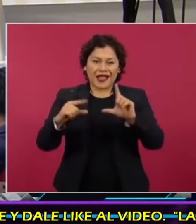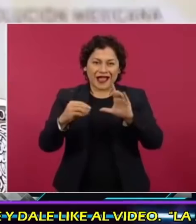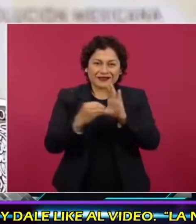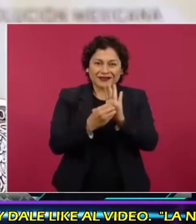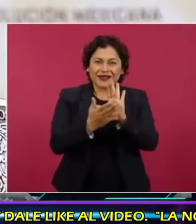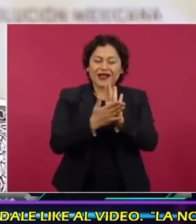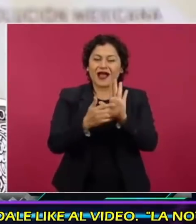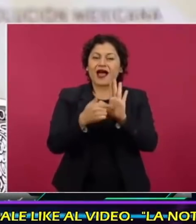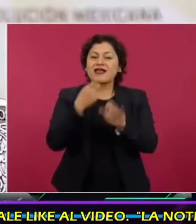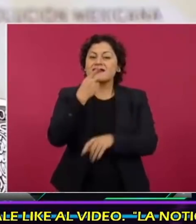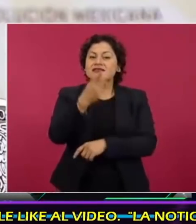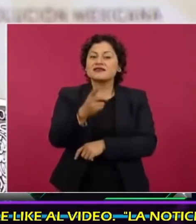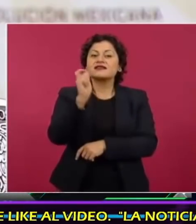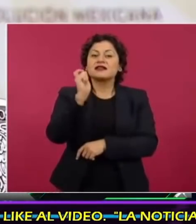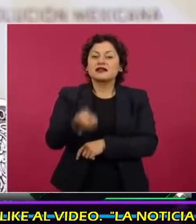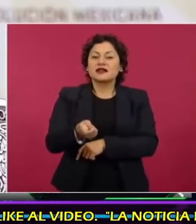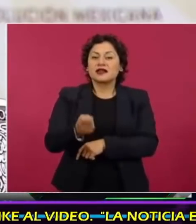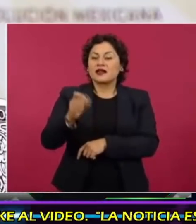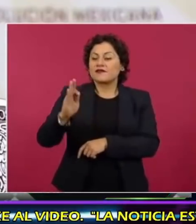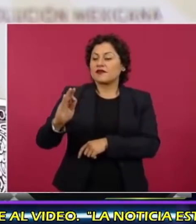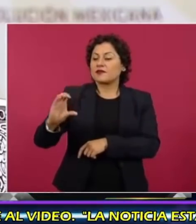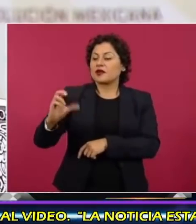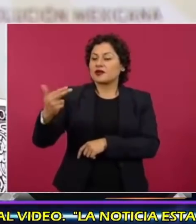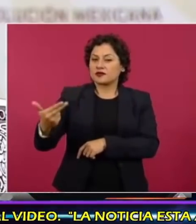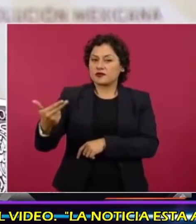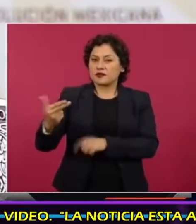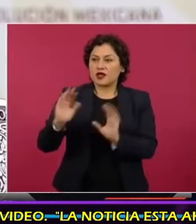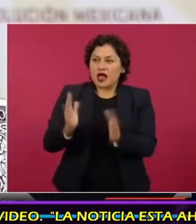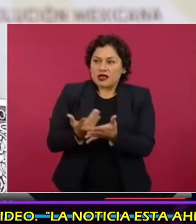que nada más está esperando la orden de Calderón.